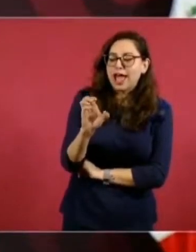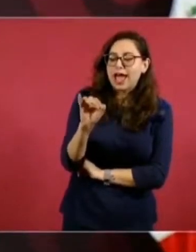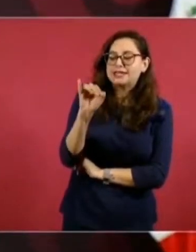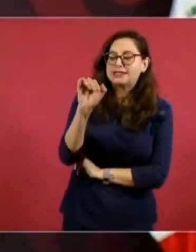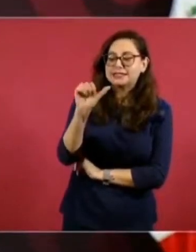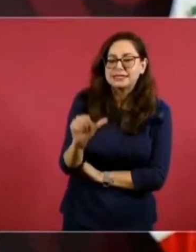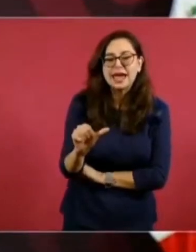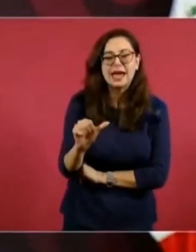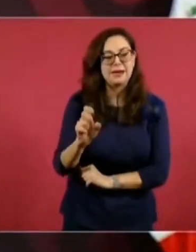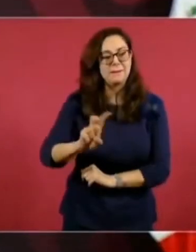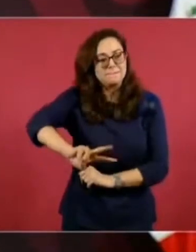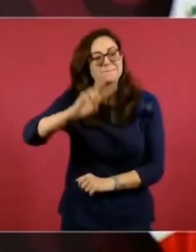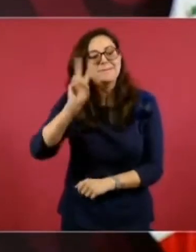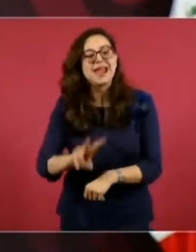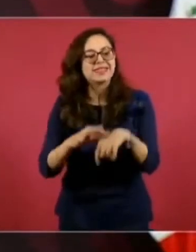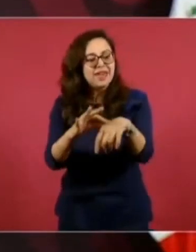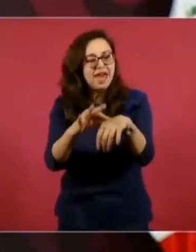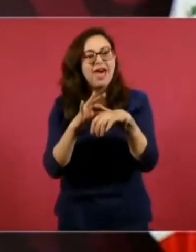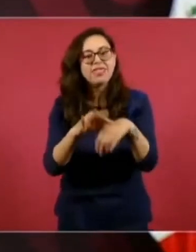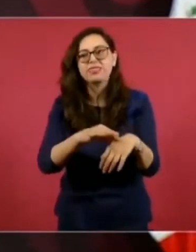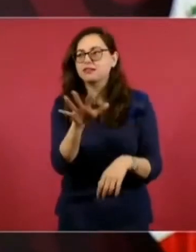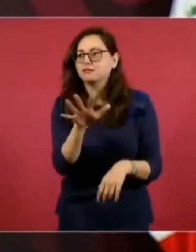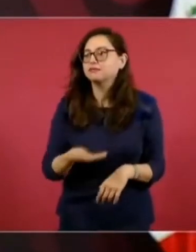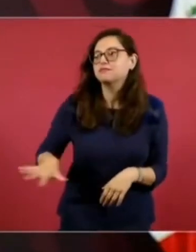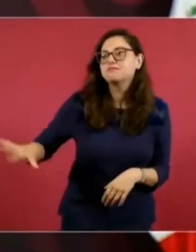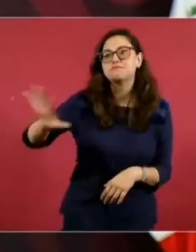Y vale más